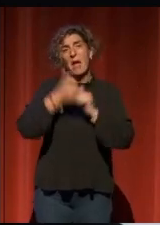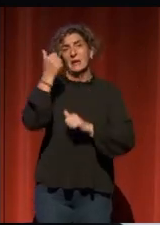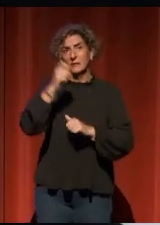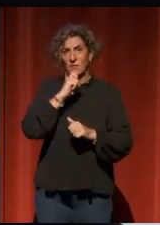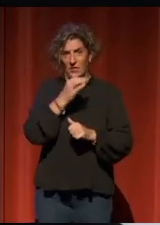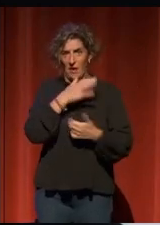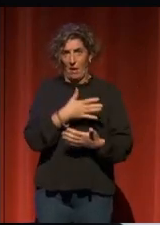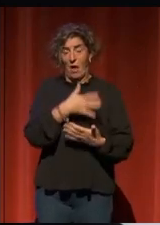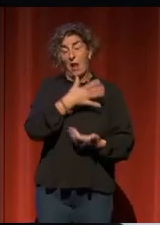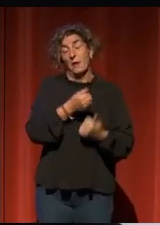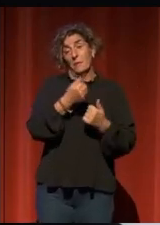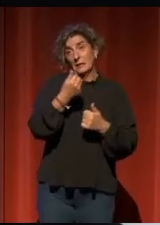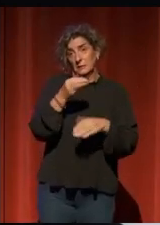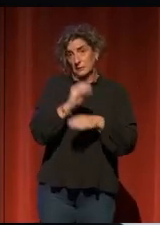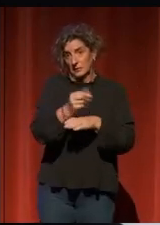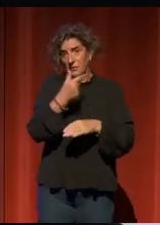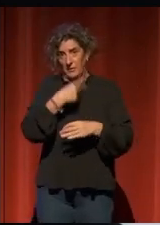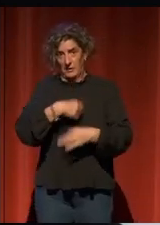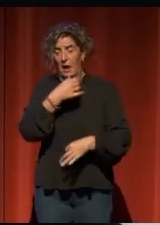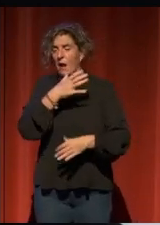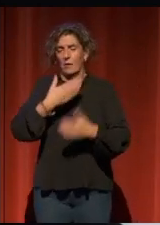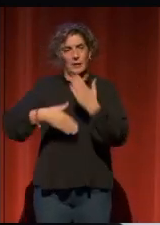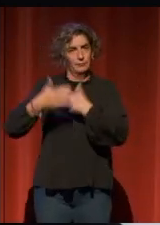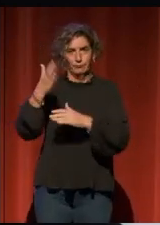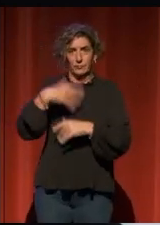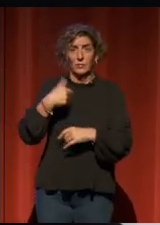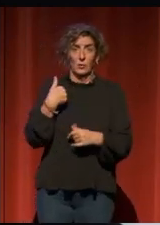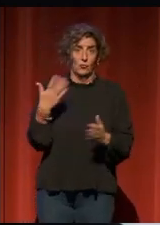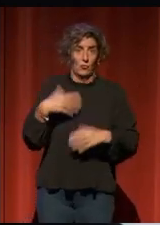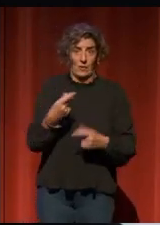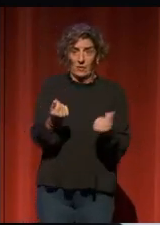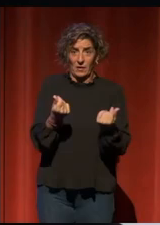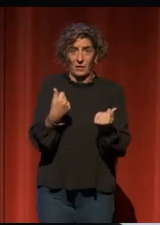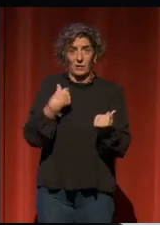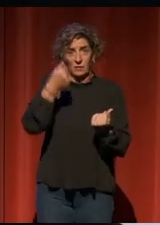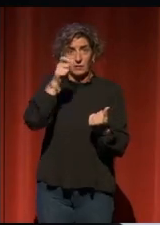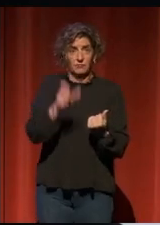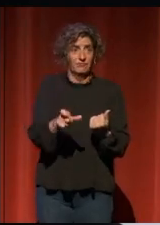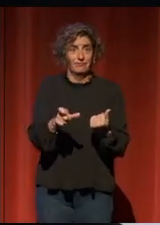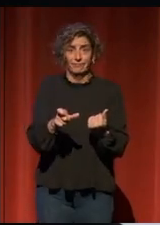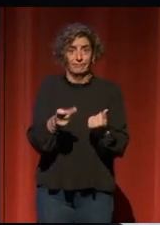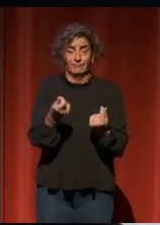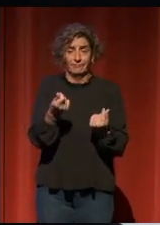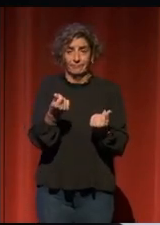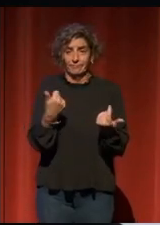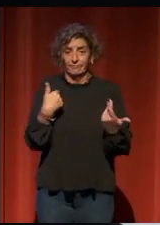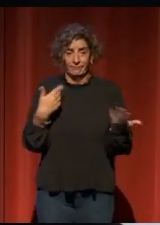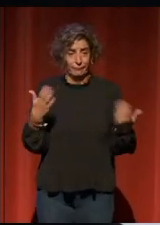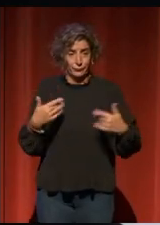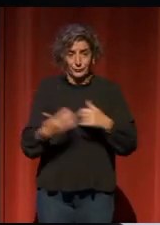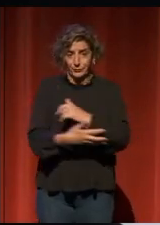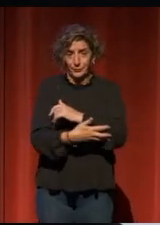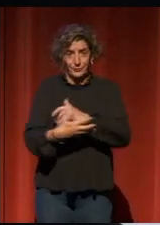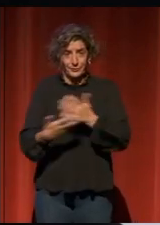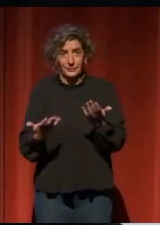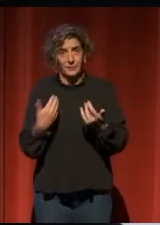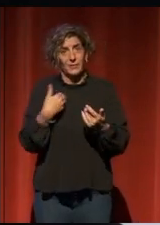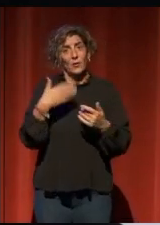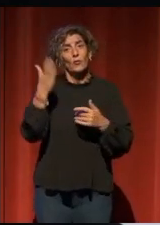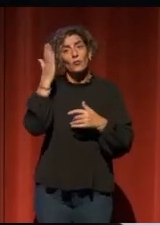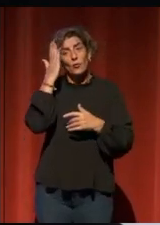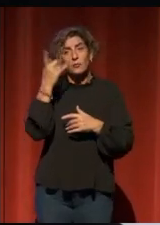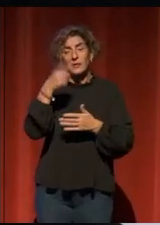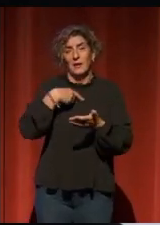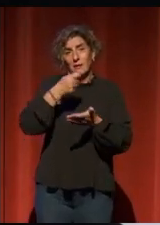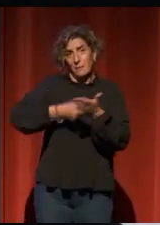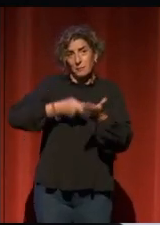ahora obtenerla. No tenía dinero, era un muchacho de apenas 20 años, dormía en una